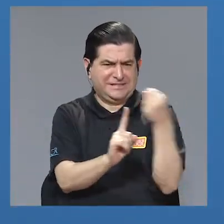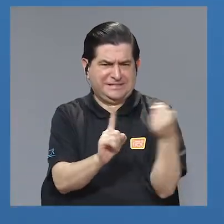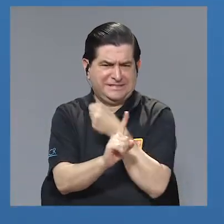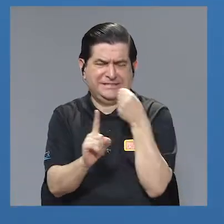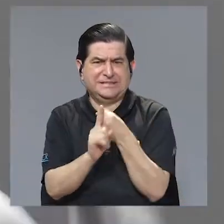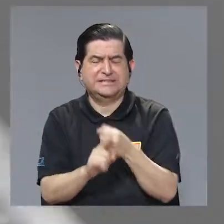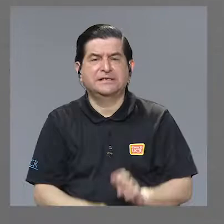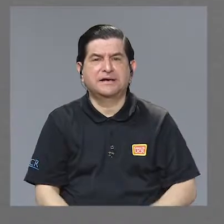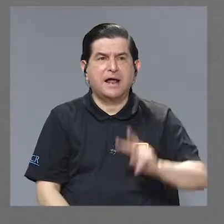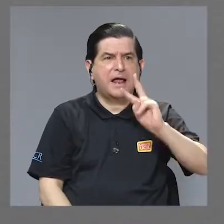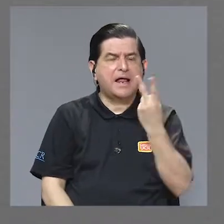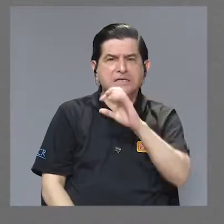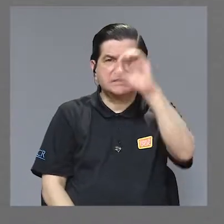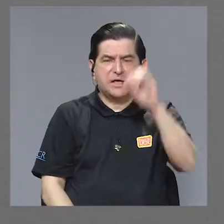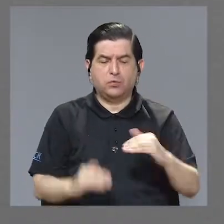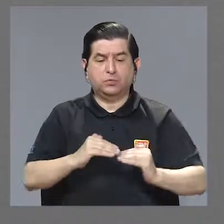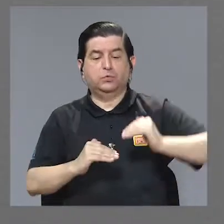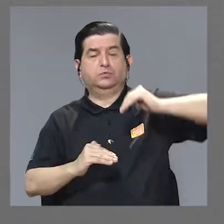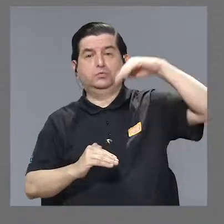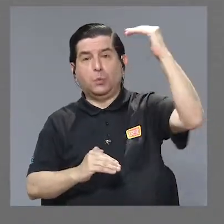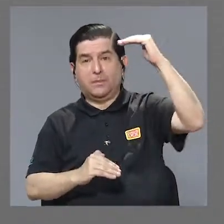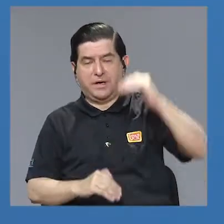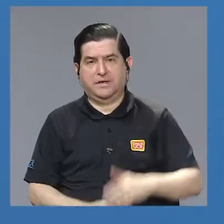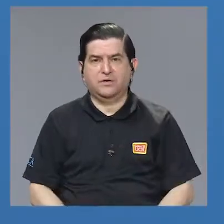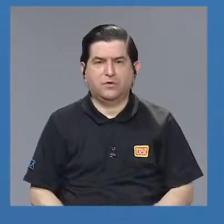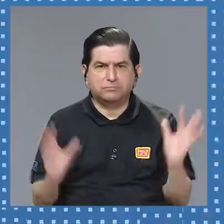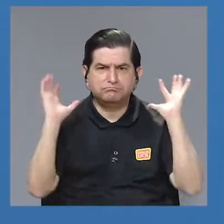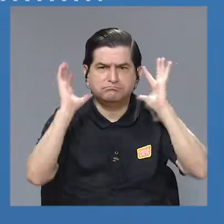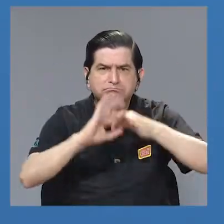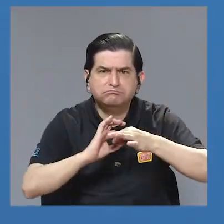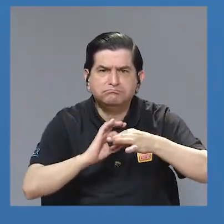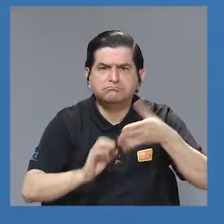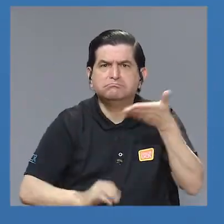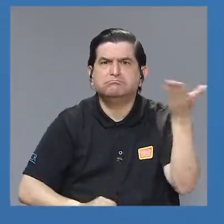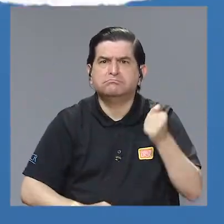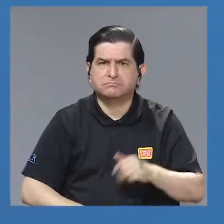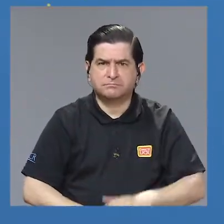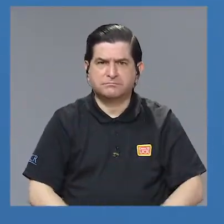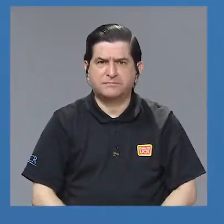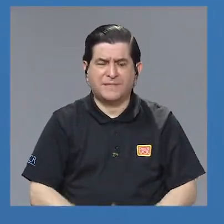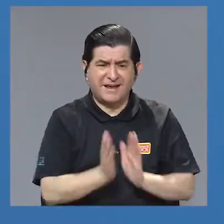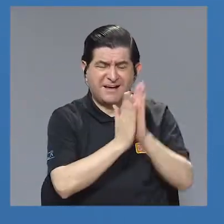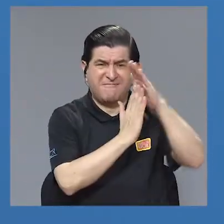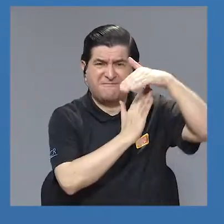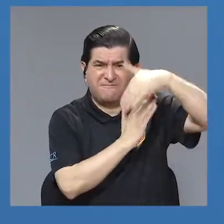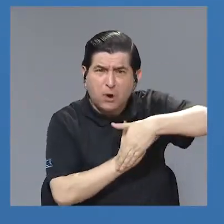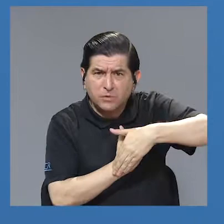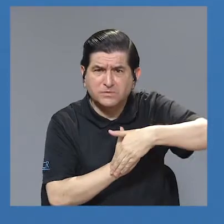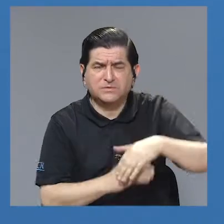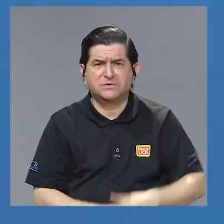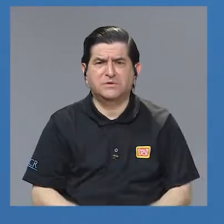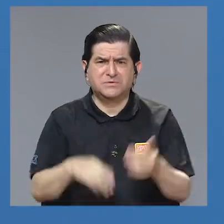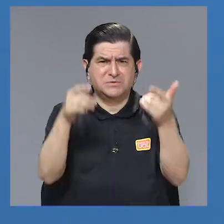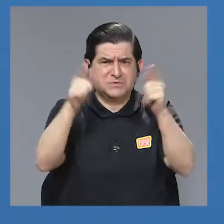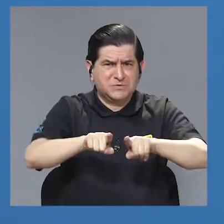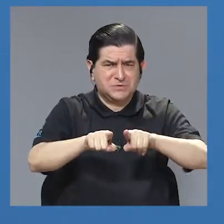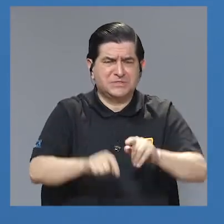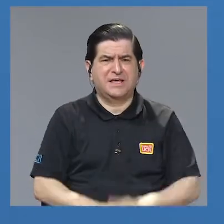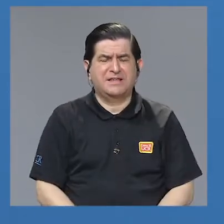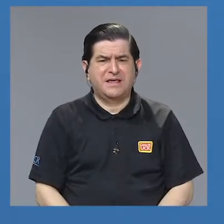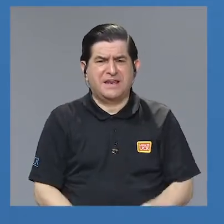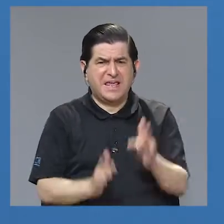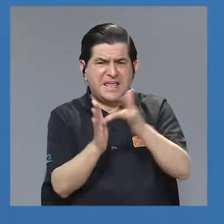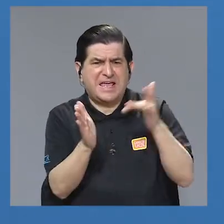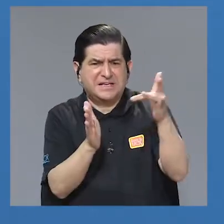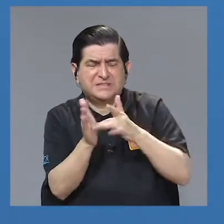de violencia. Inclusive el segundo porcentaje más alto estaban asociadas con el abuso